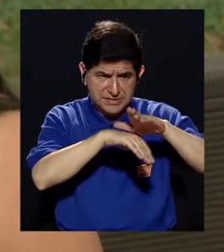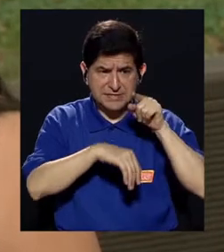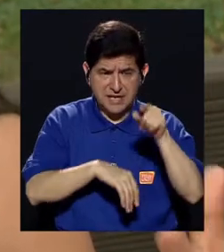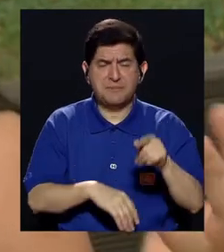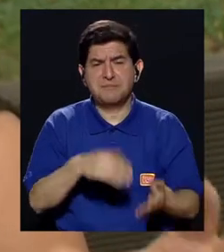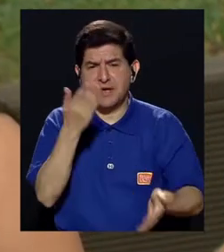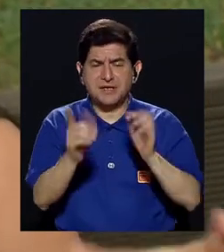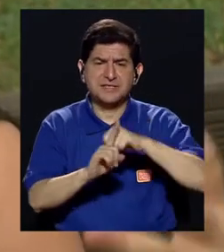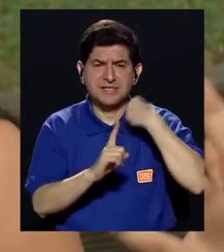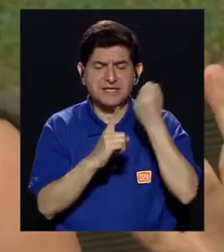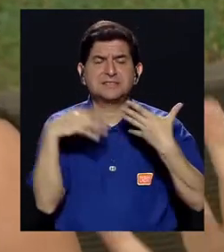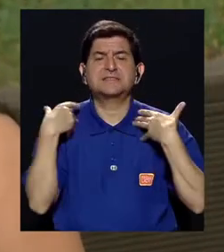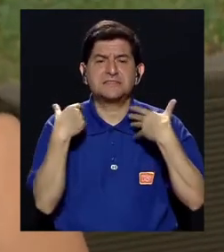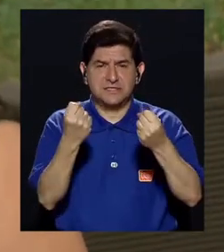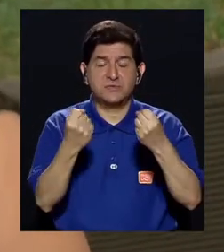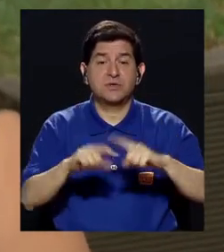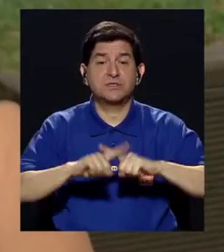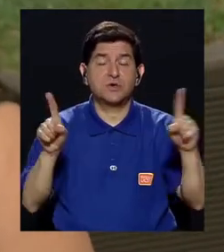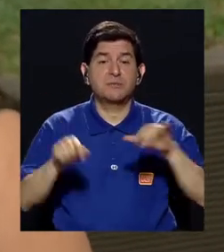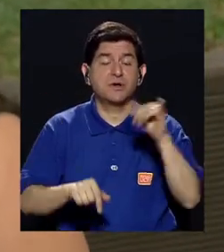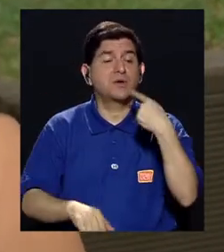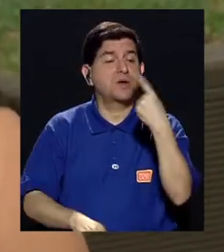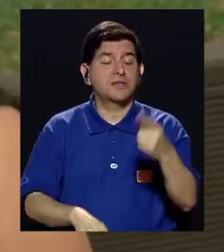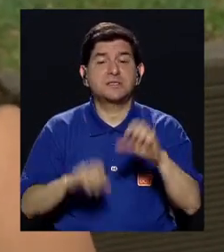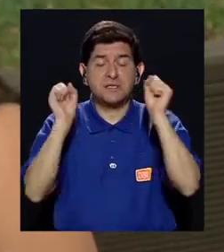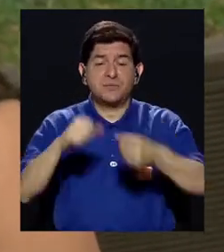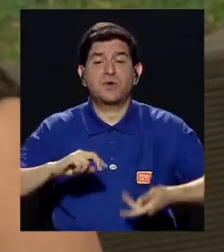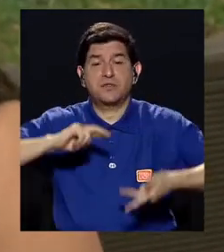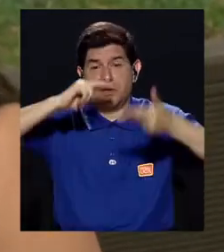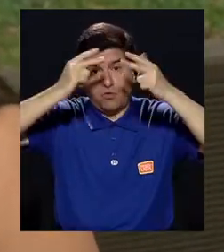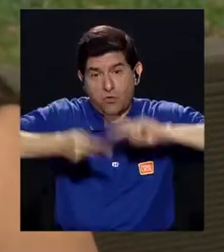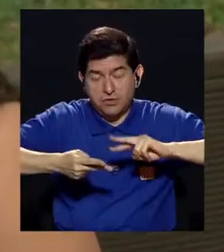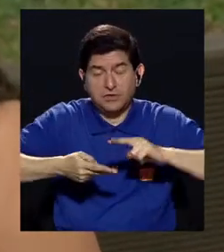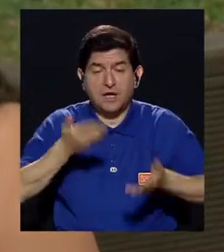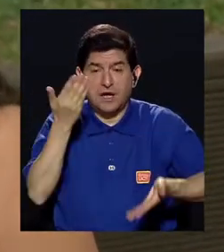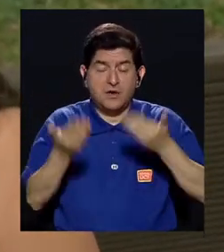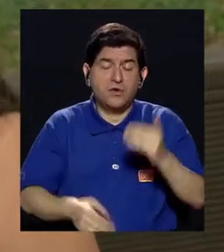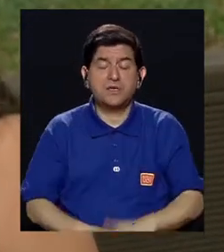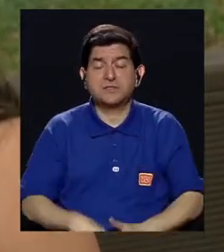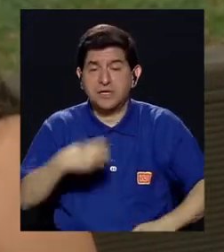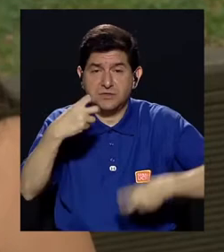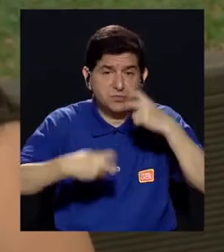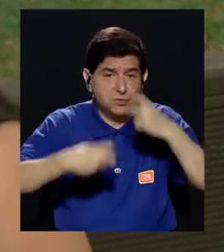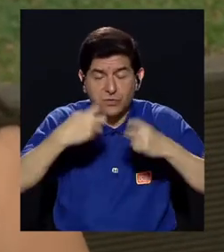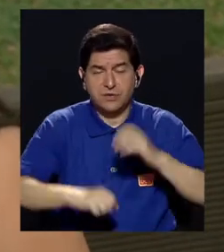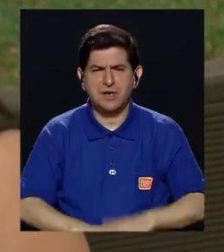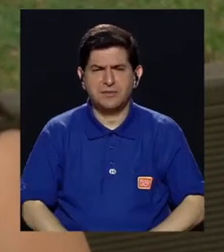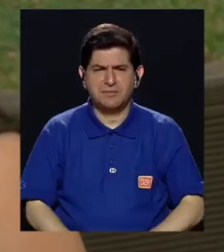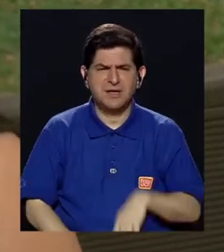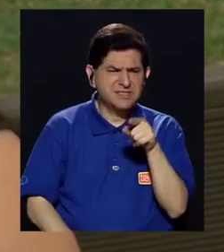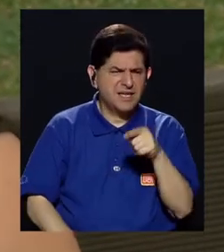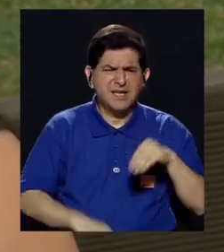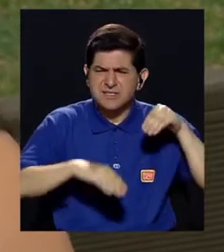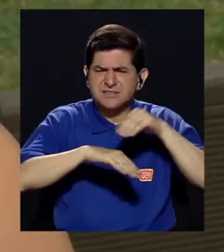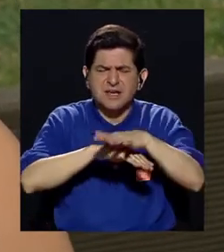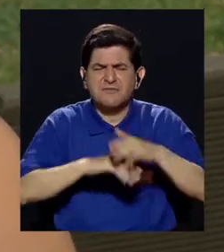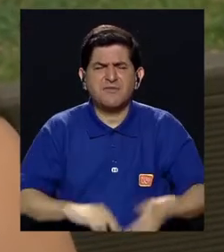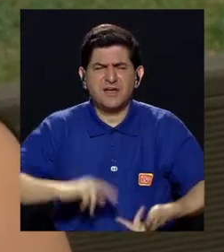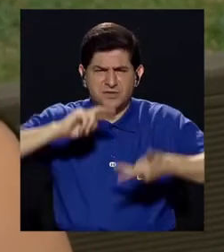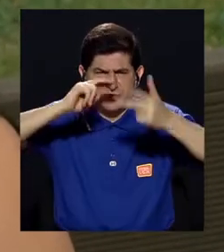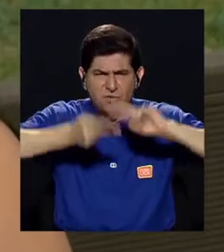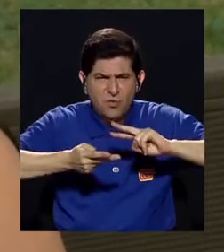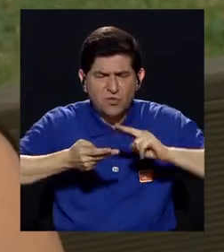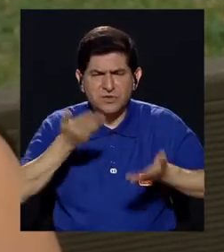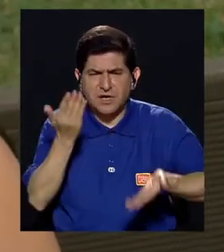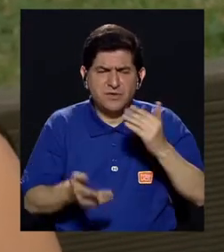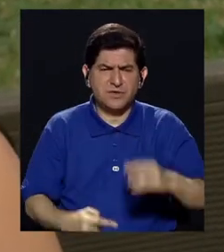mandado como por alguna condición de salud, pero a la vez dicen que puede ser contraproducente y que puede traer graves consecuencias. Entonces, como, ¿cuáles serían esas